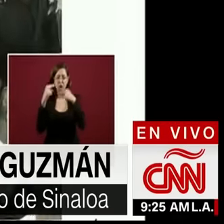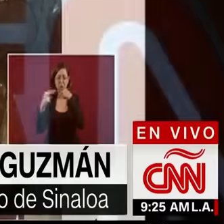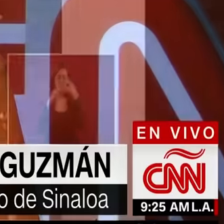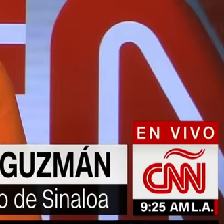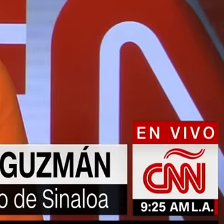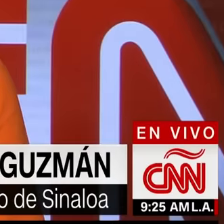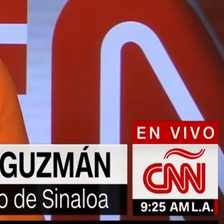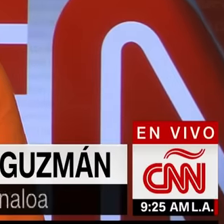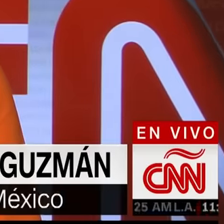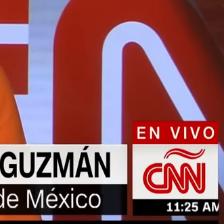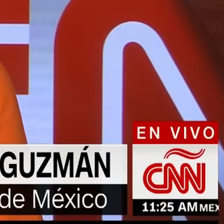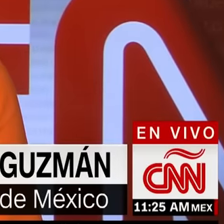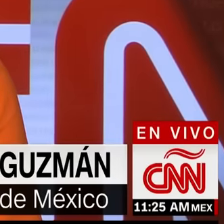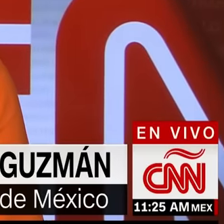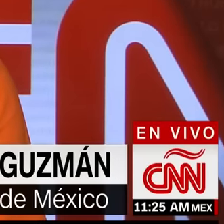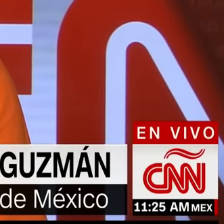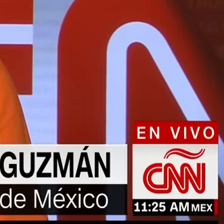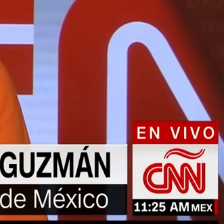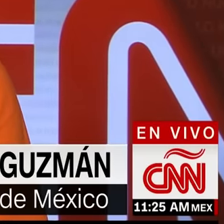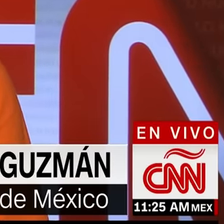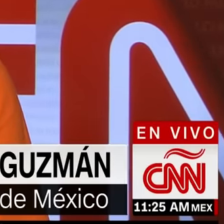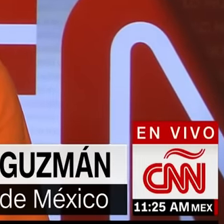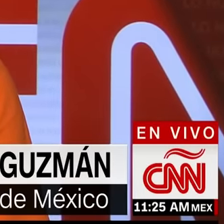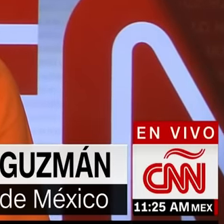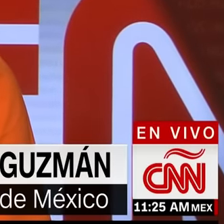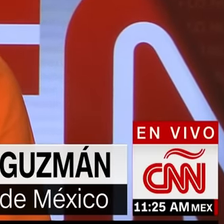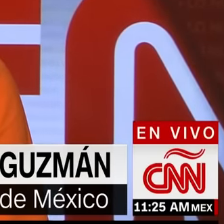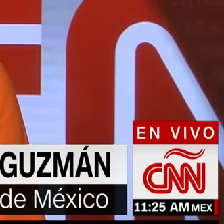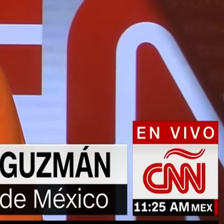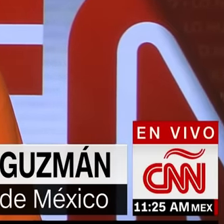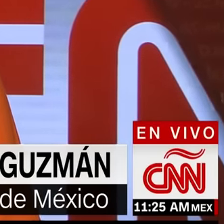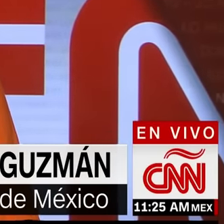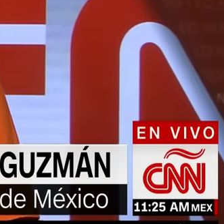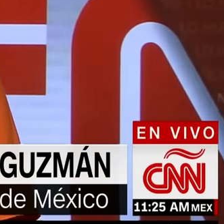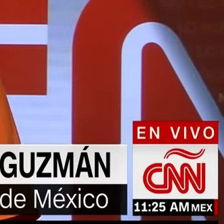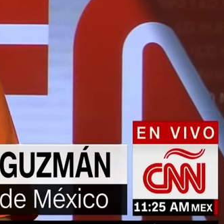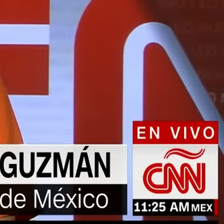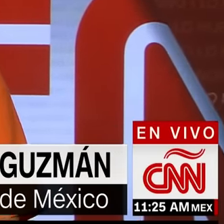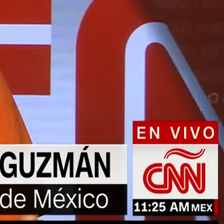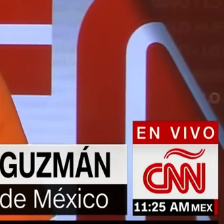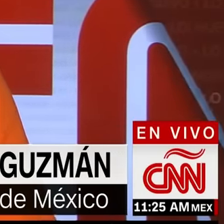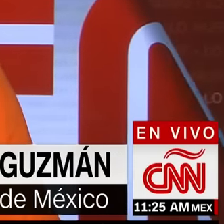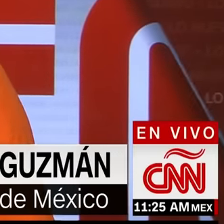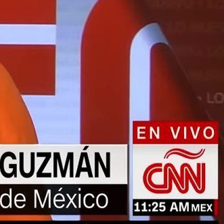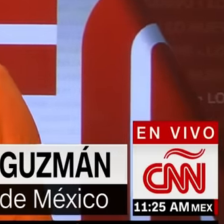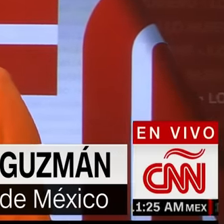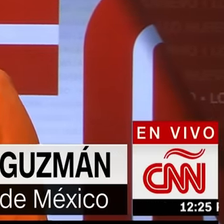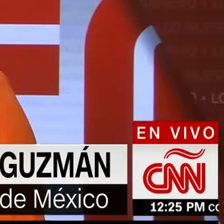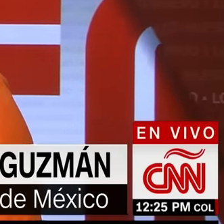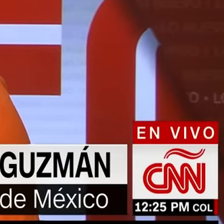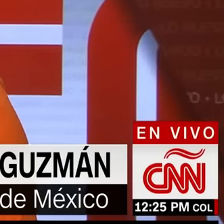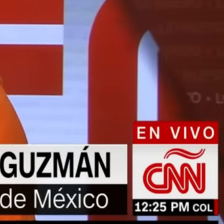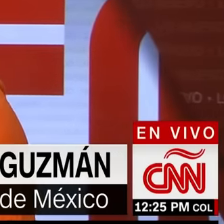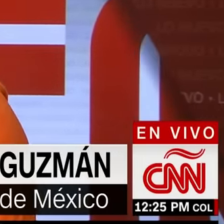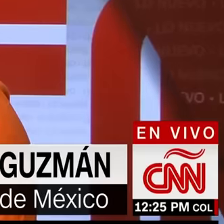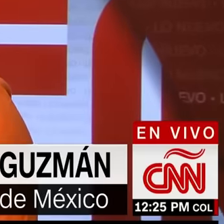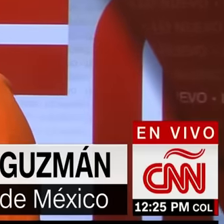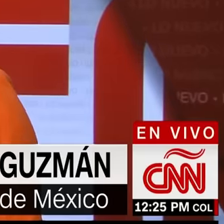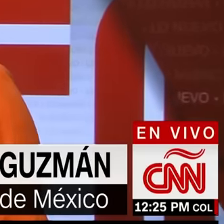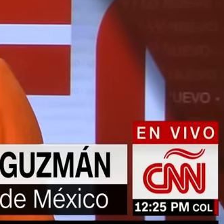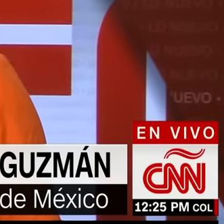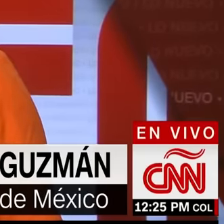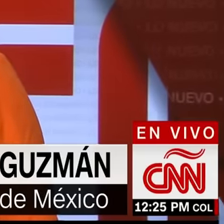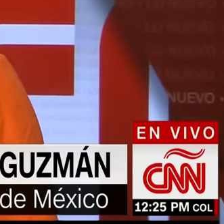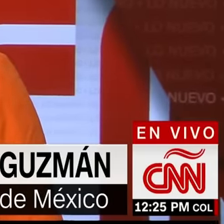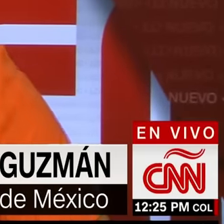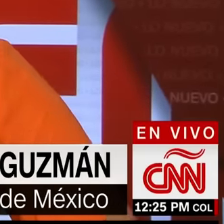al igual que es importante destacar que en estos momentos en Culiacán hay bastante índices de violencia en estos instantes en las